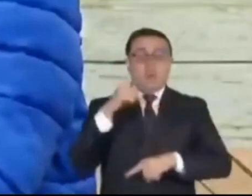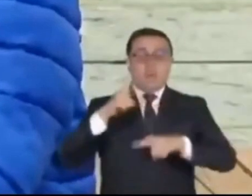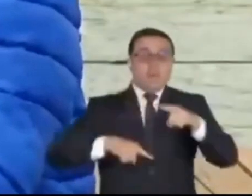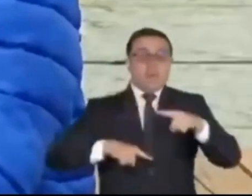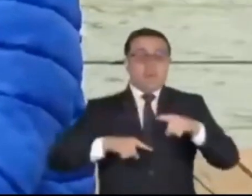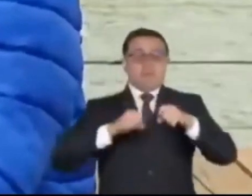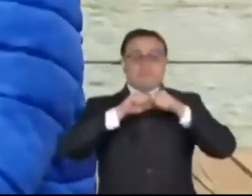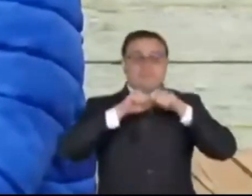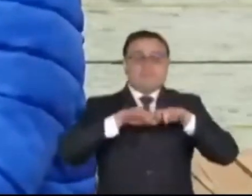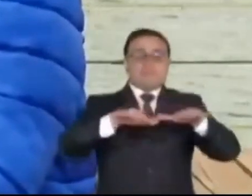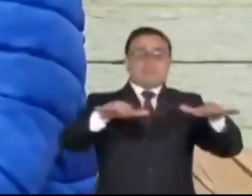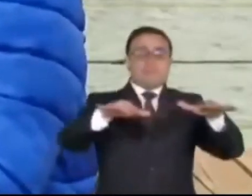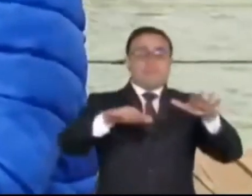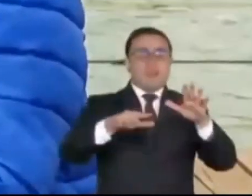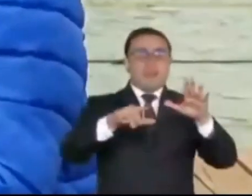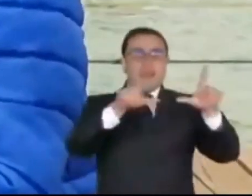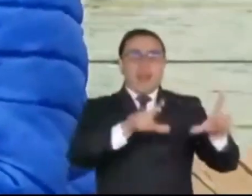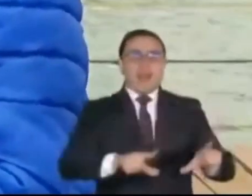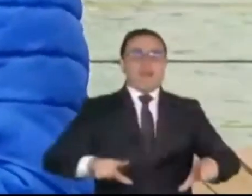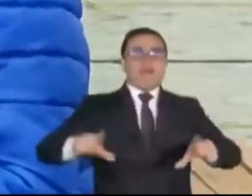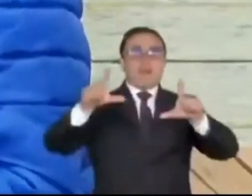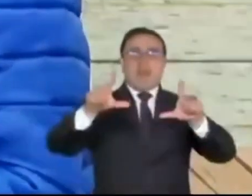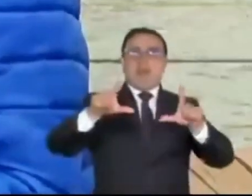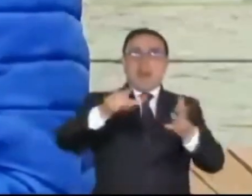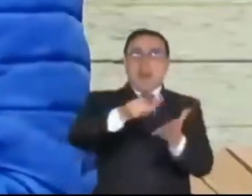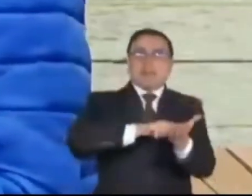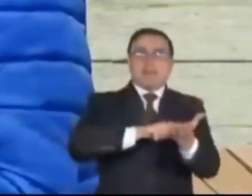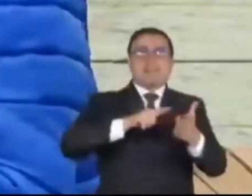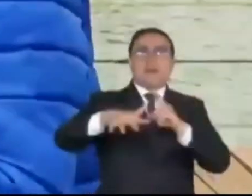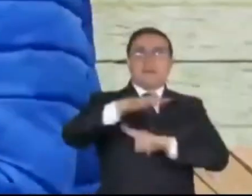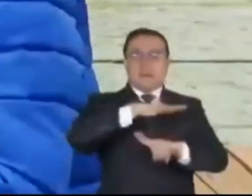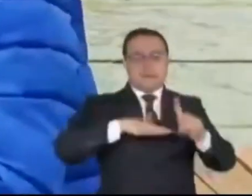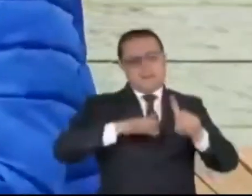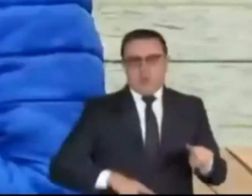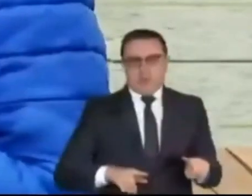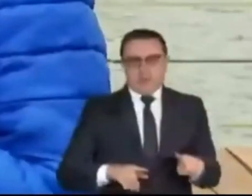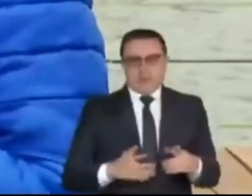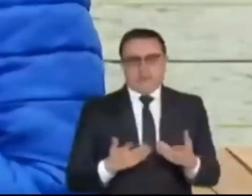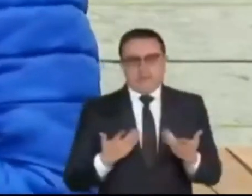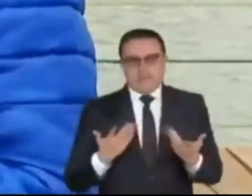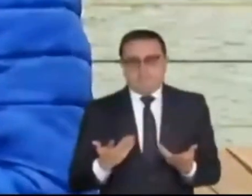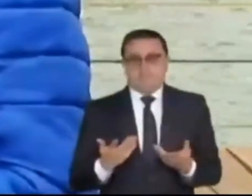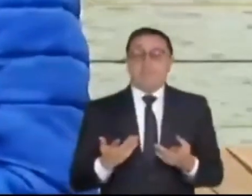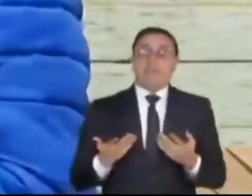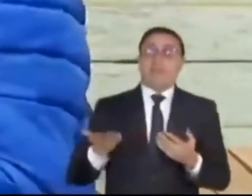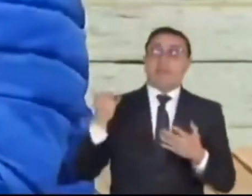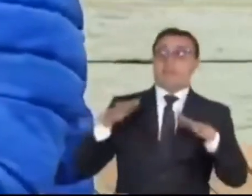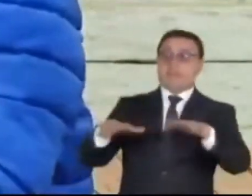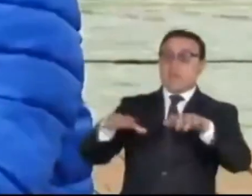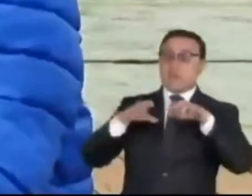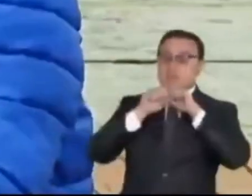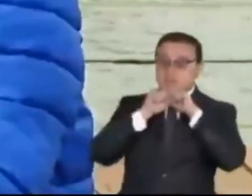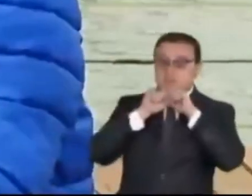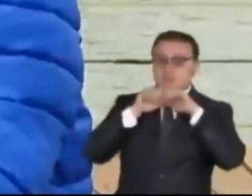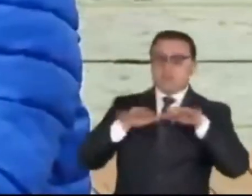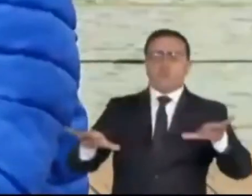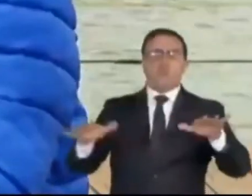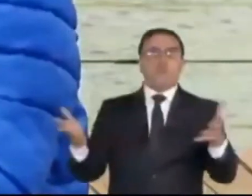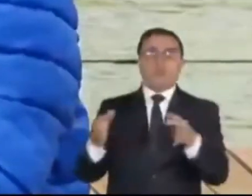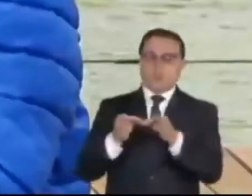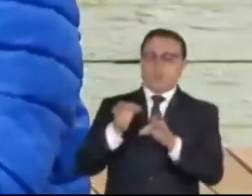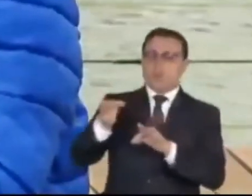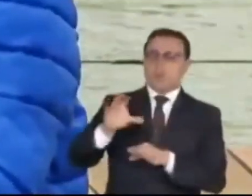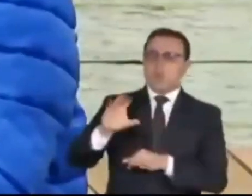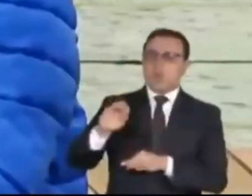expedir esa licencia ambiental. Sobre este hecho se realizó una audiencia pública en el municipio de